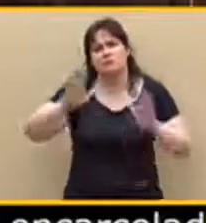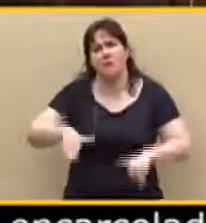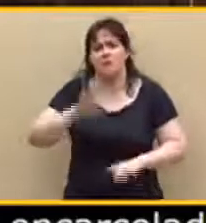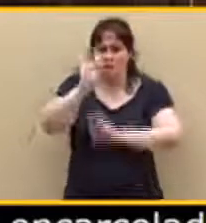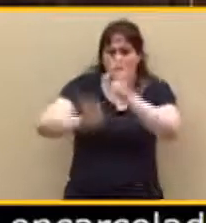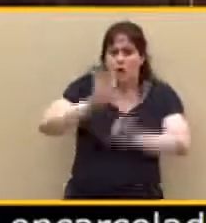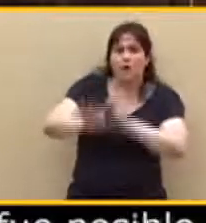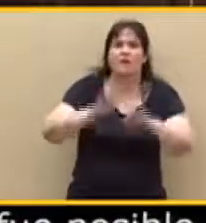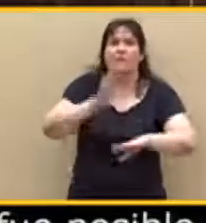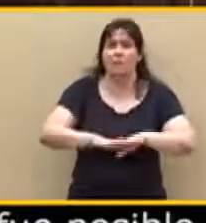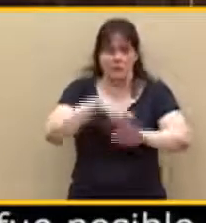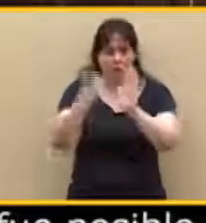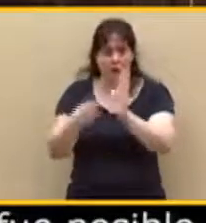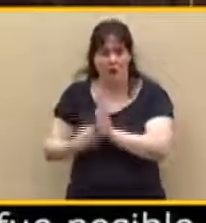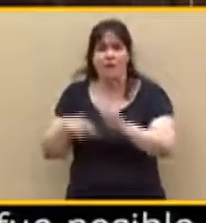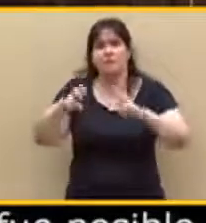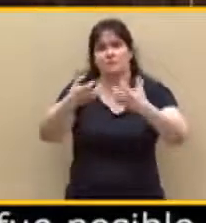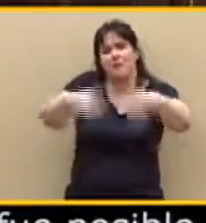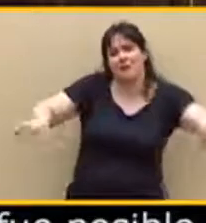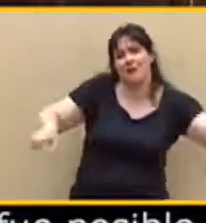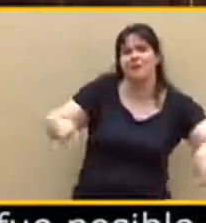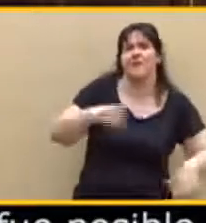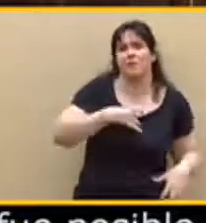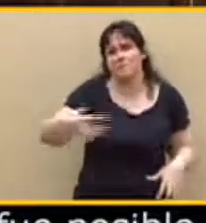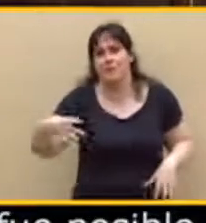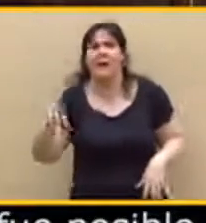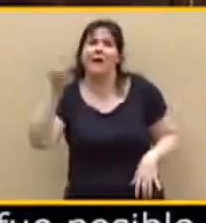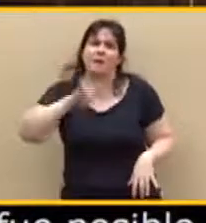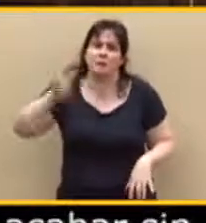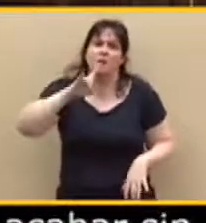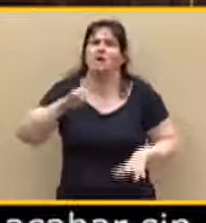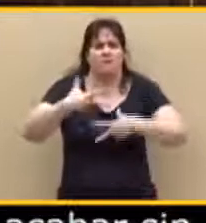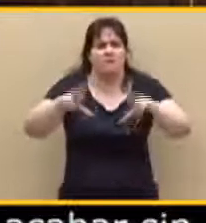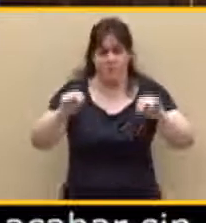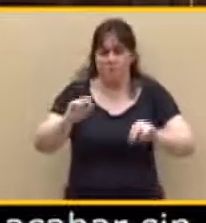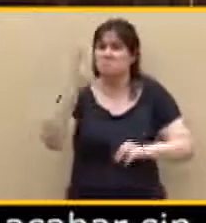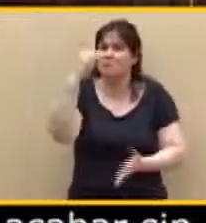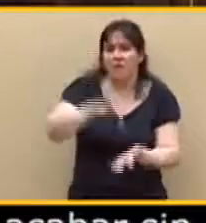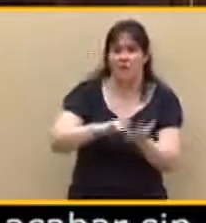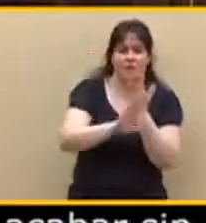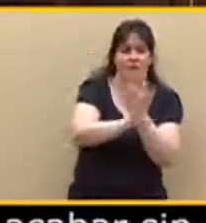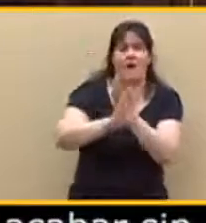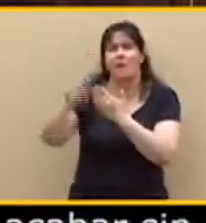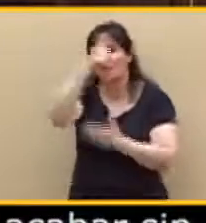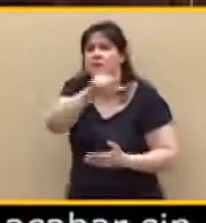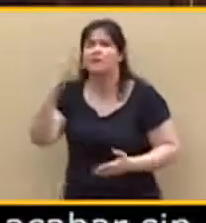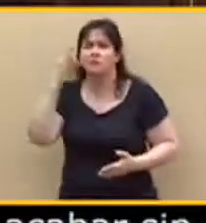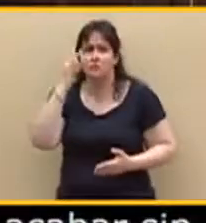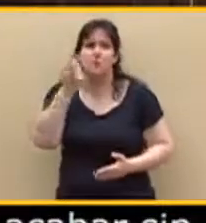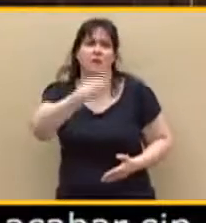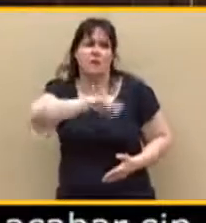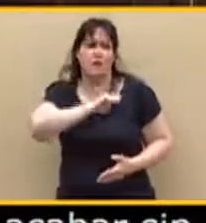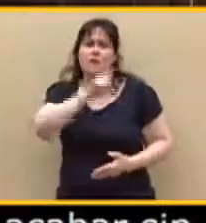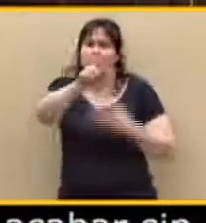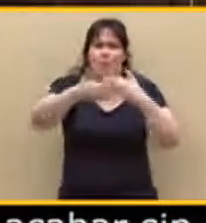con las leyes de segregación racial en Estados Unidos. El primer día que las vecinas y vecinos de este país se pusieron en una puerta para parar